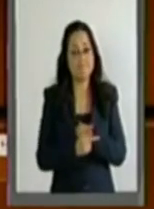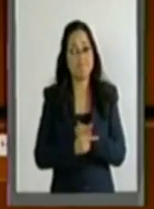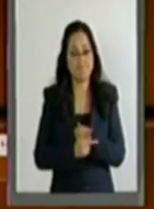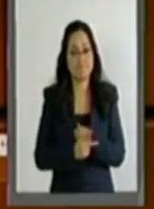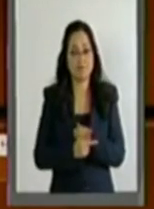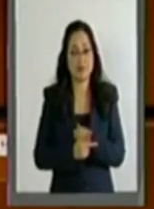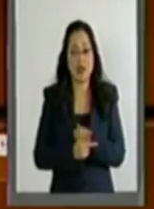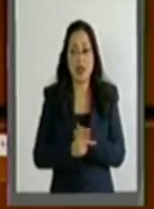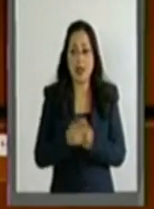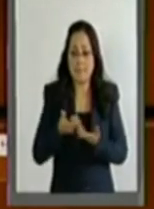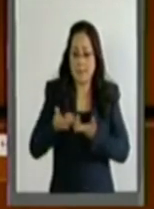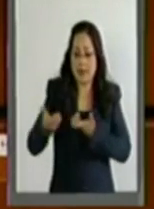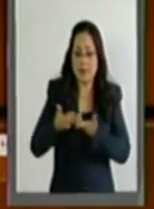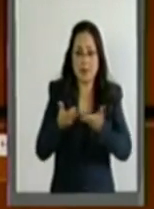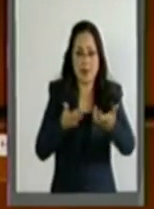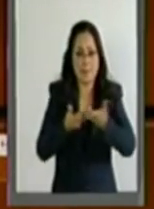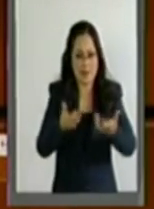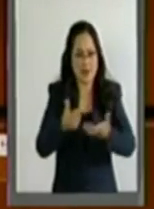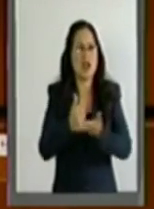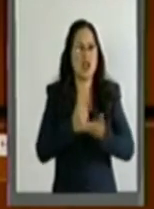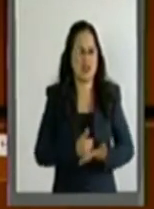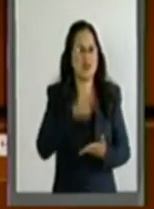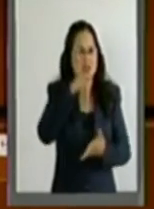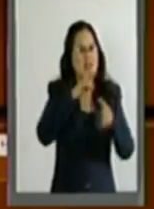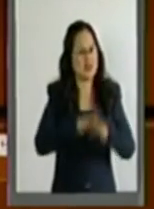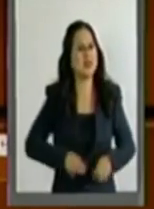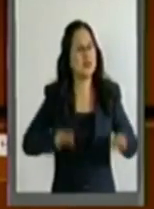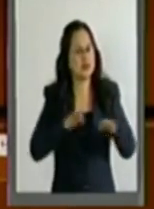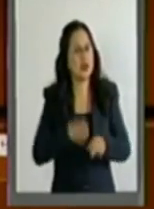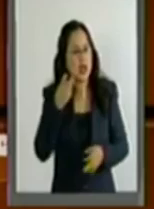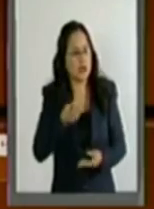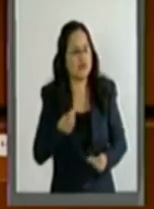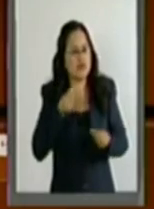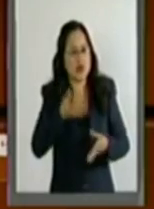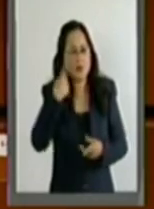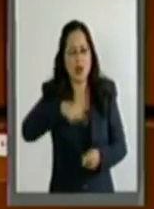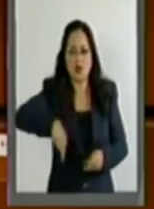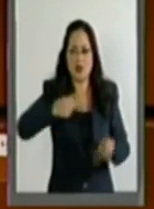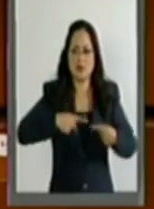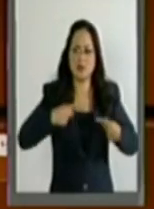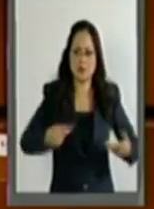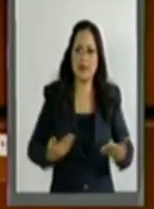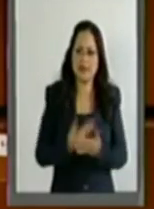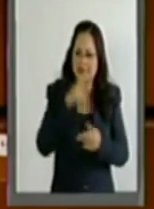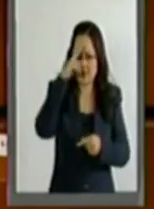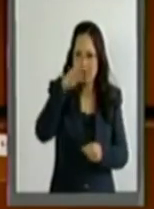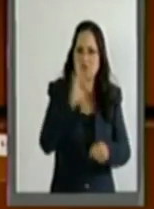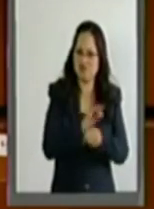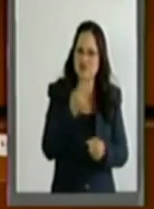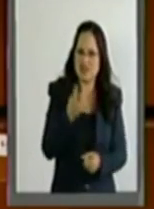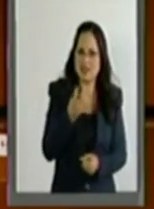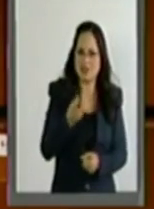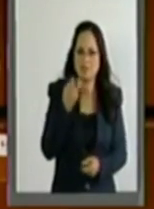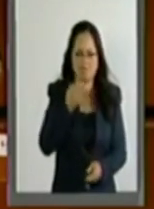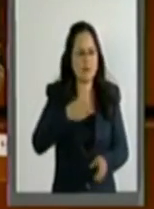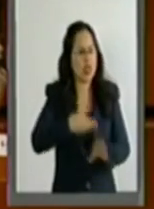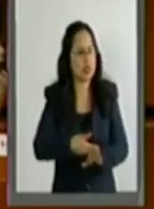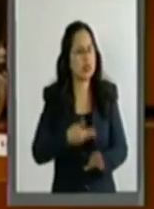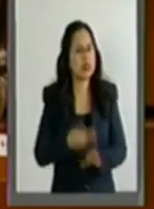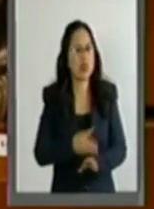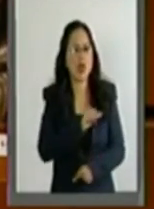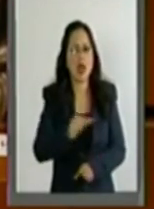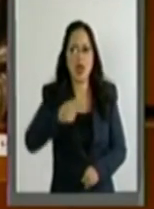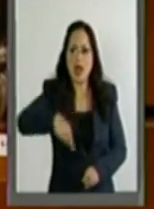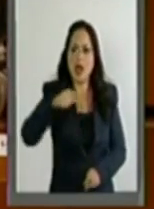desunión nos ayuda verdaderamente? ¿Le aporta algo a los mexicanos? ¿Este linchamiento que se pretende hacer